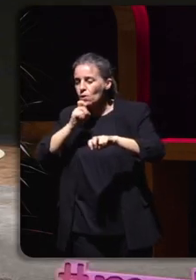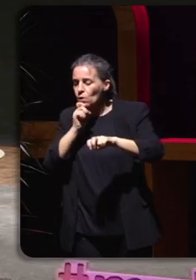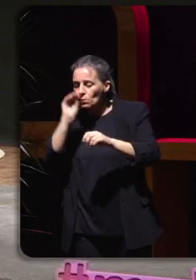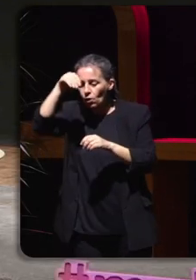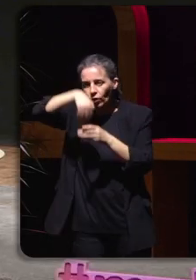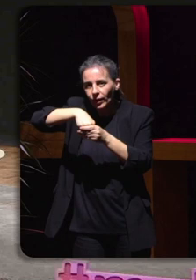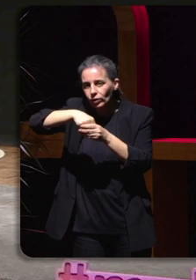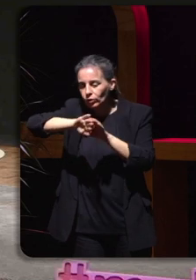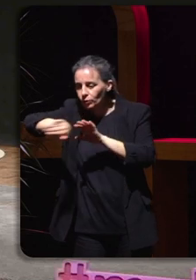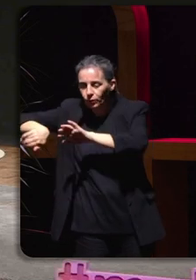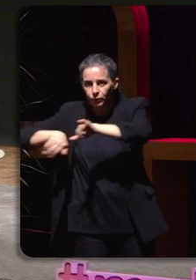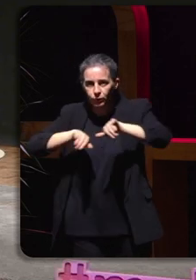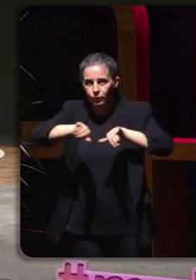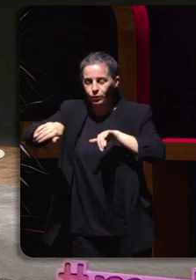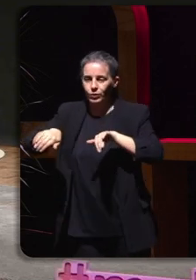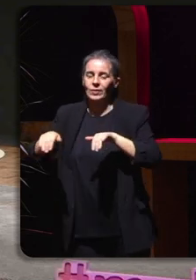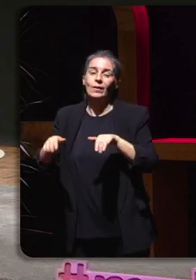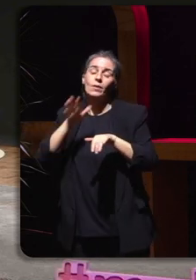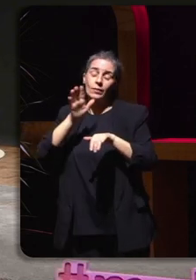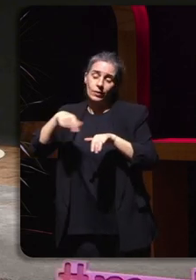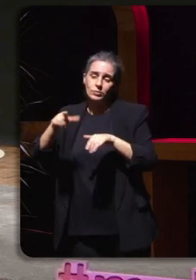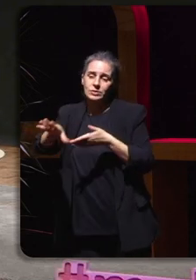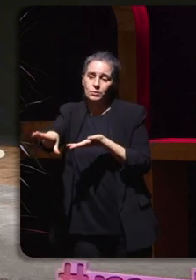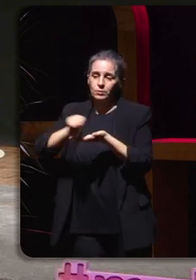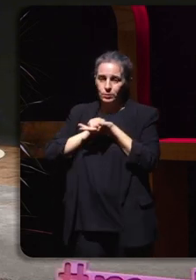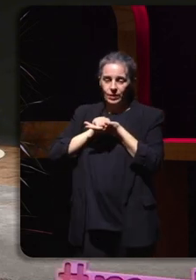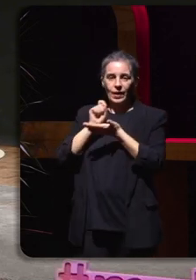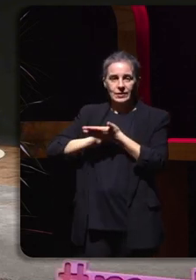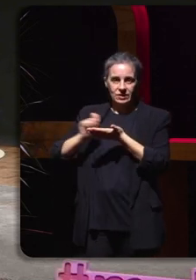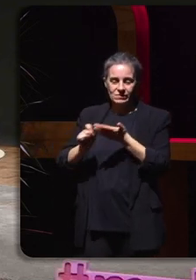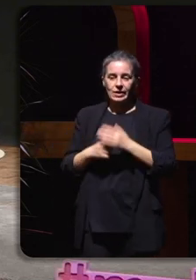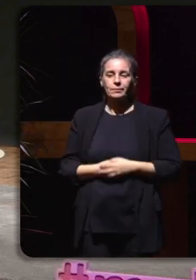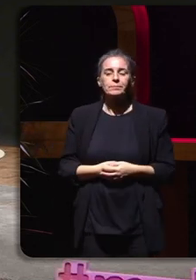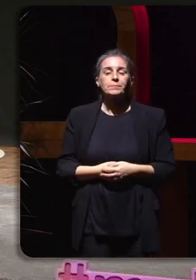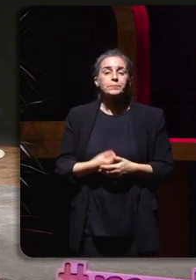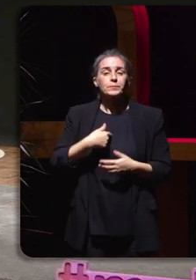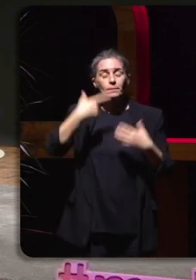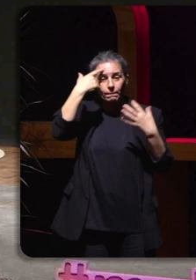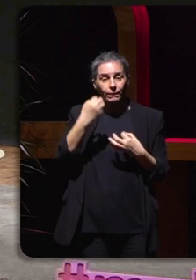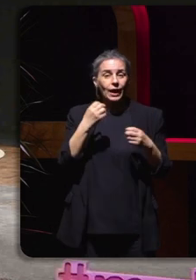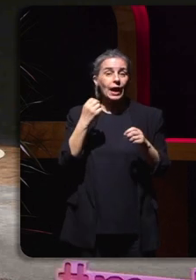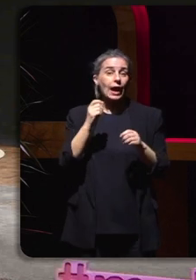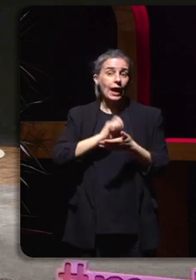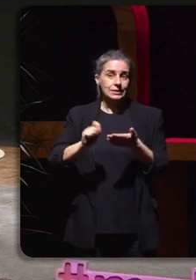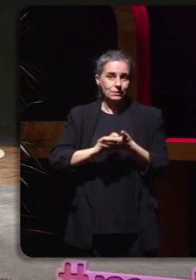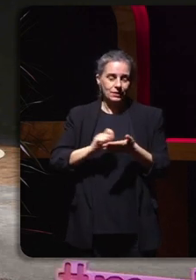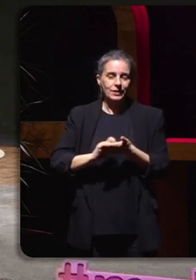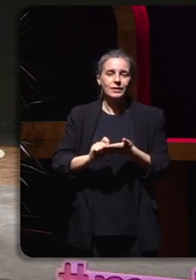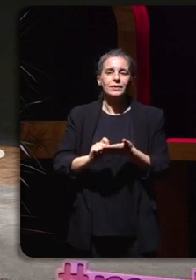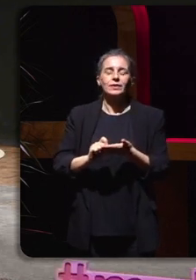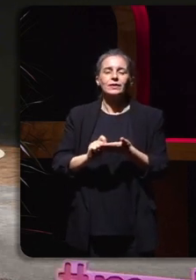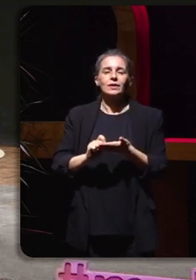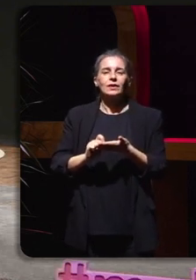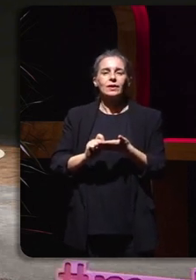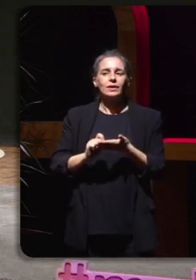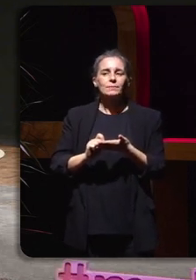de otra manera a la hora de escribir porque yo creo que escribir que es algo que decía mucho por ejemplo John diding yo